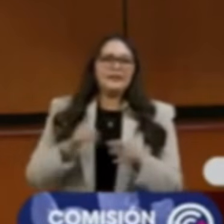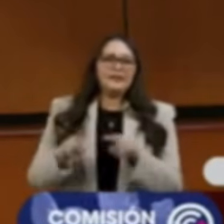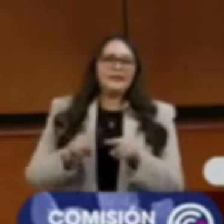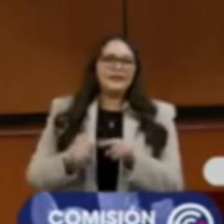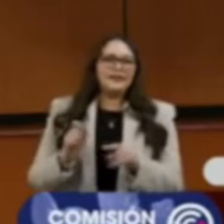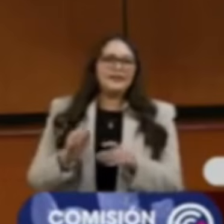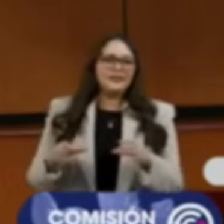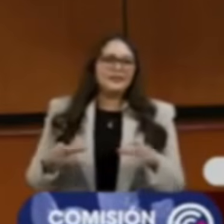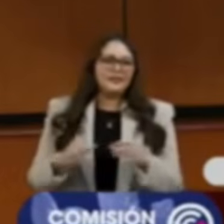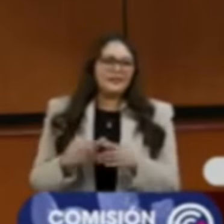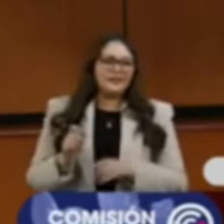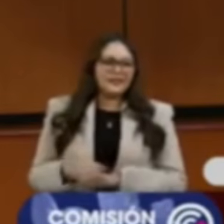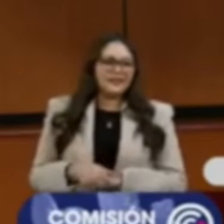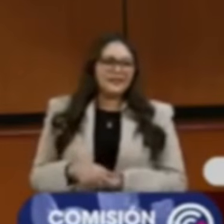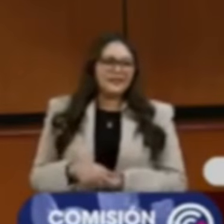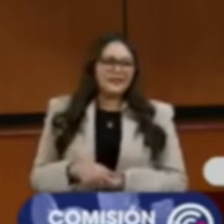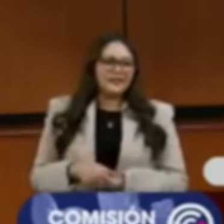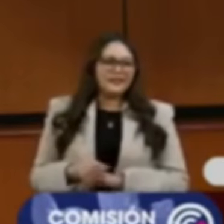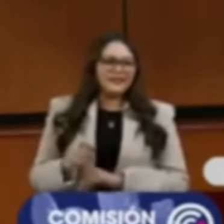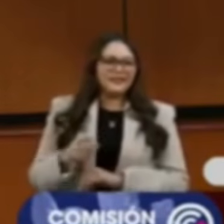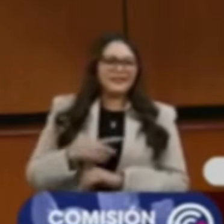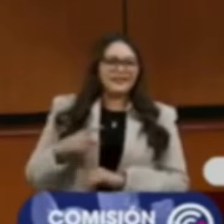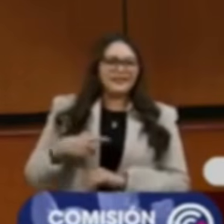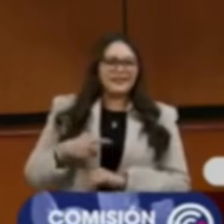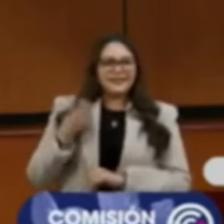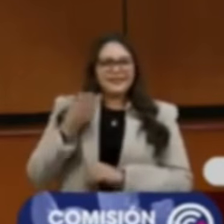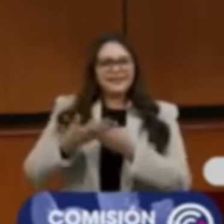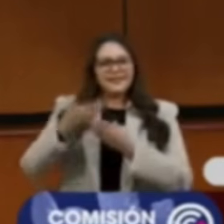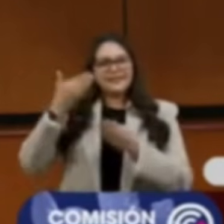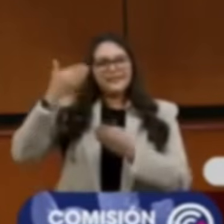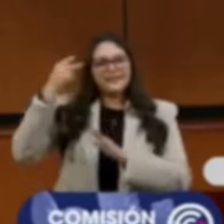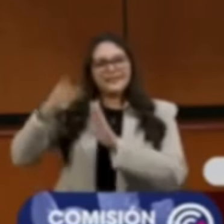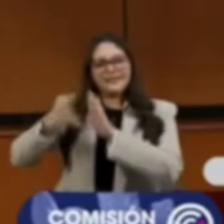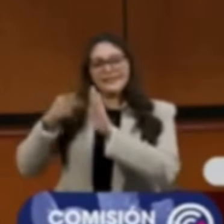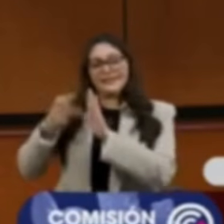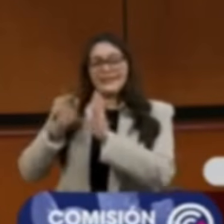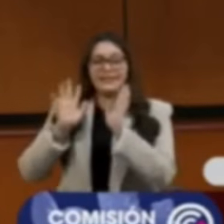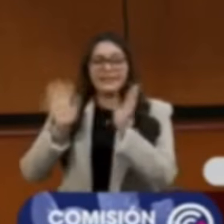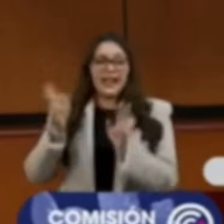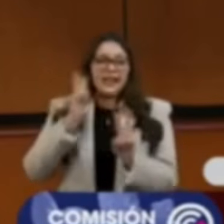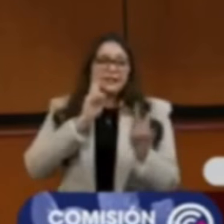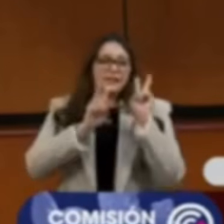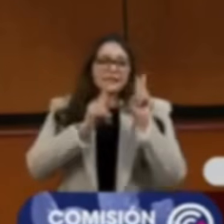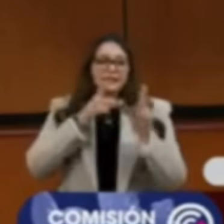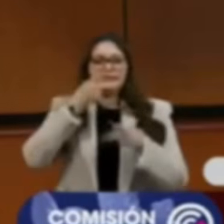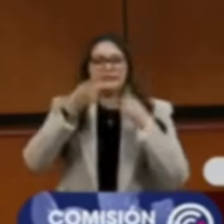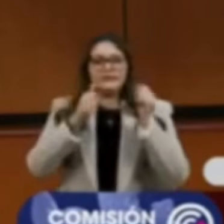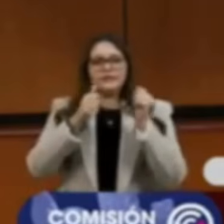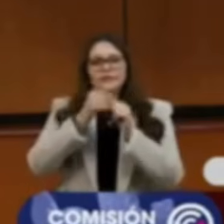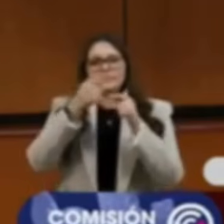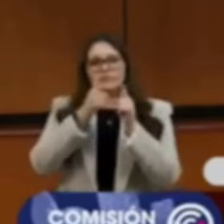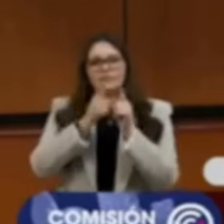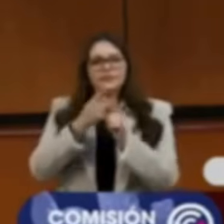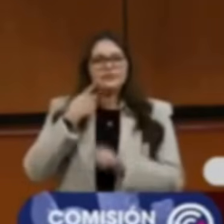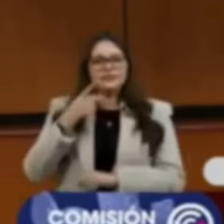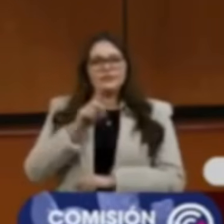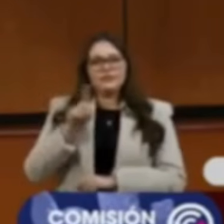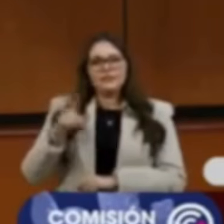que ya hemos escuchado muchas veces por parte de la oposición, tener